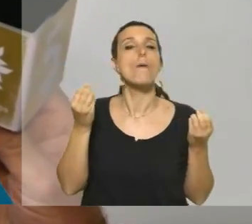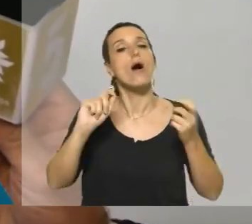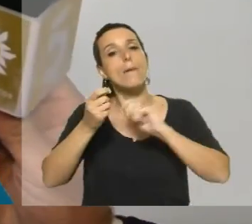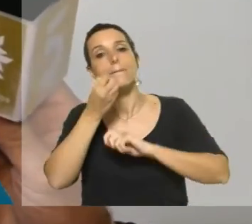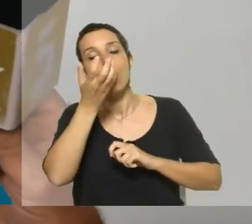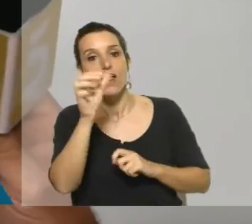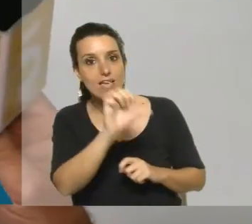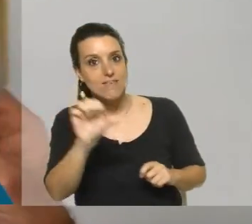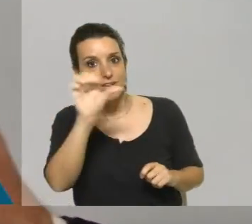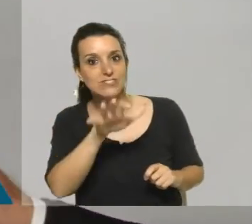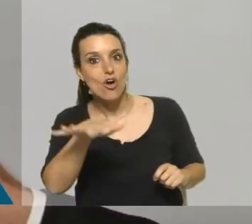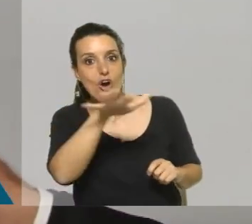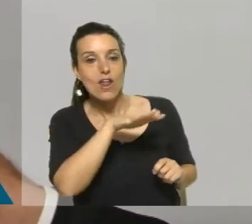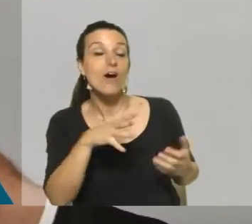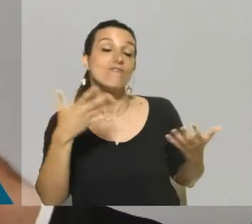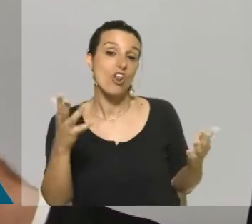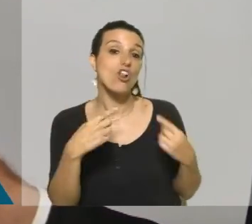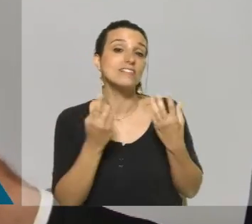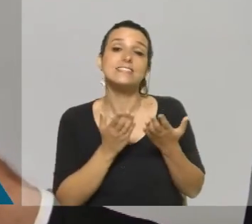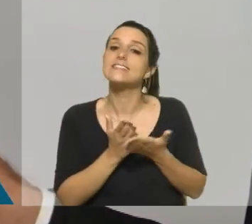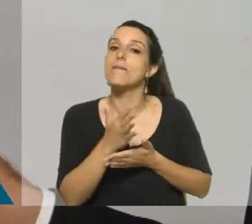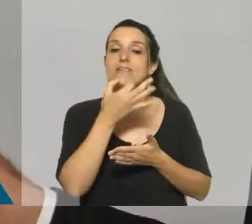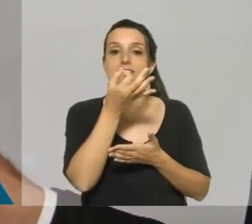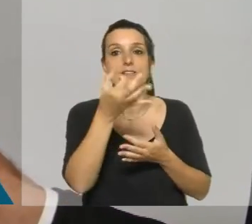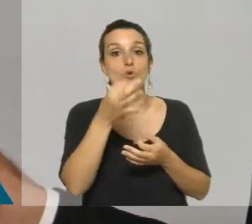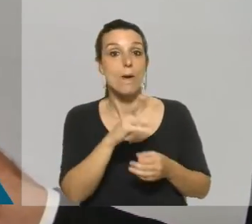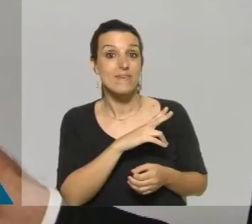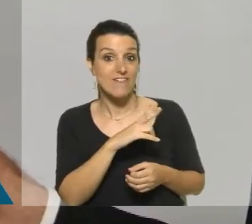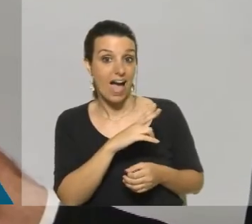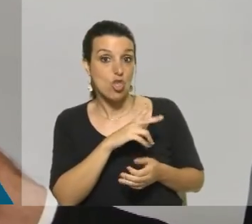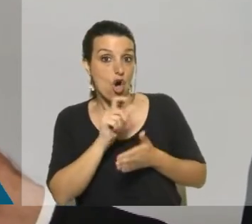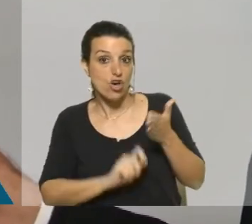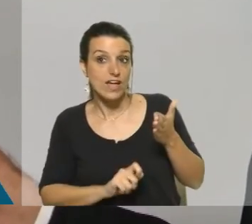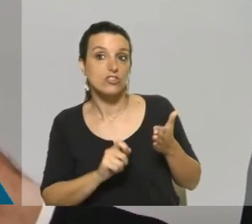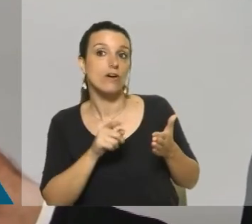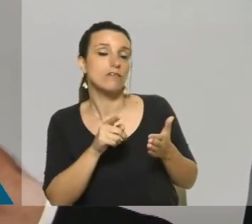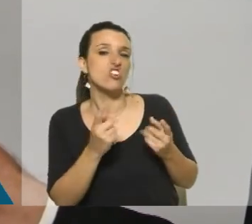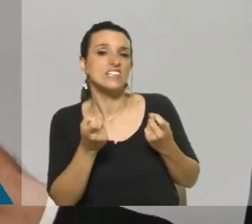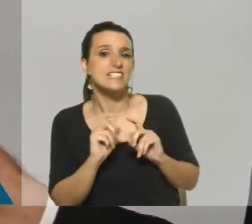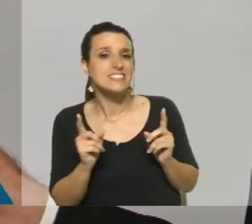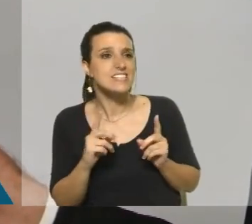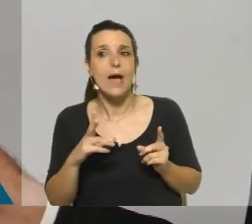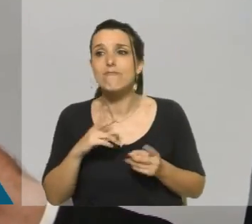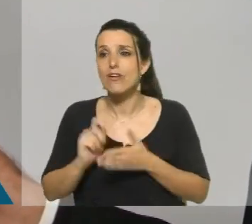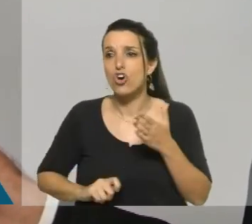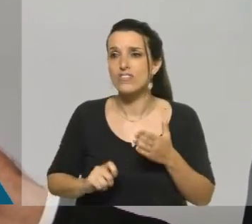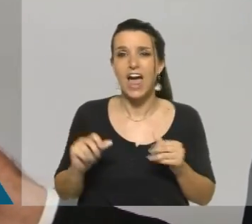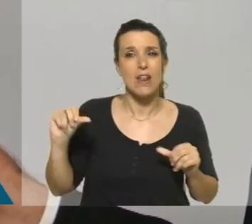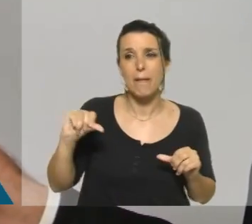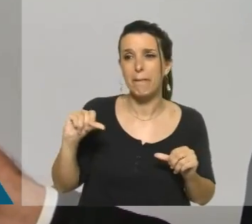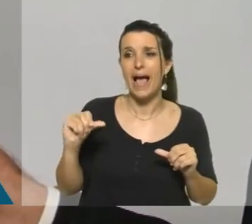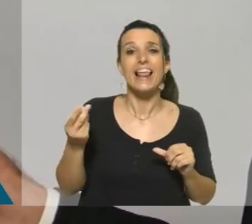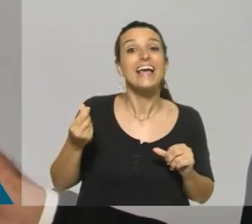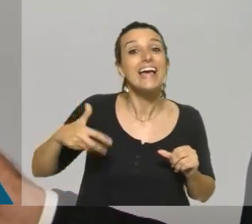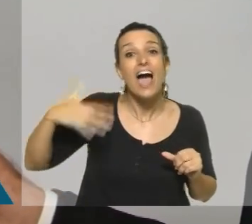empresa en toda esta zona o Nosotros siempre hemos que esta privatización es una privatización innecesaria ineficiente muy